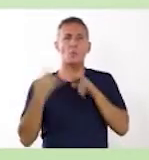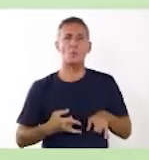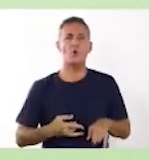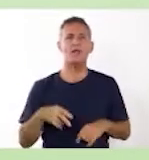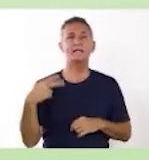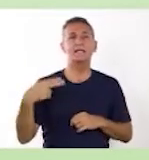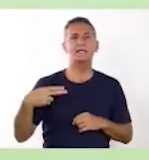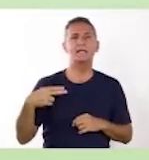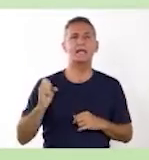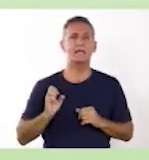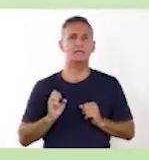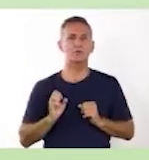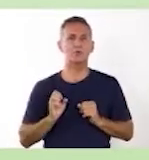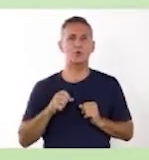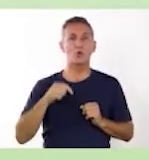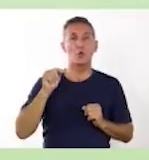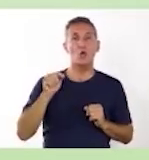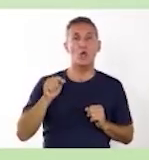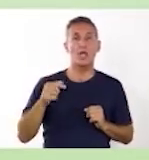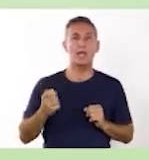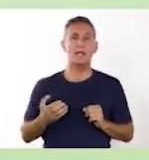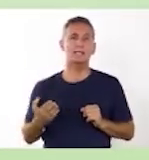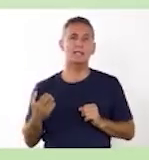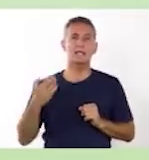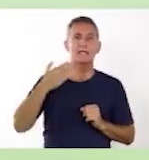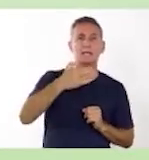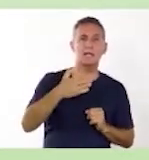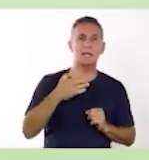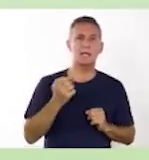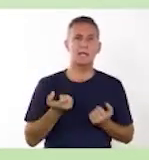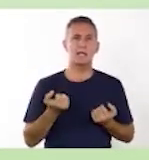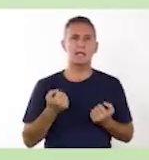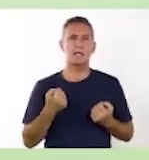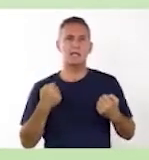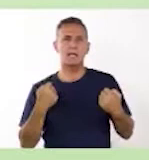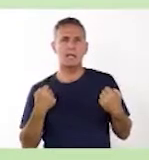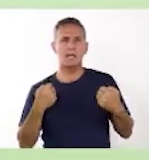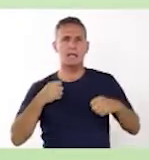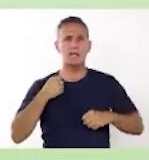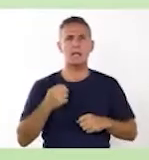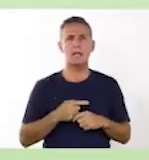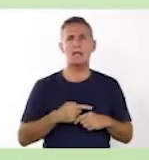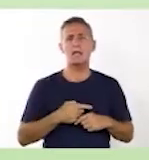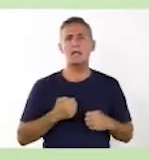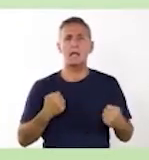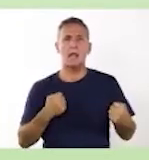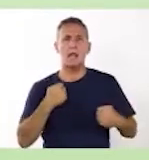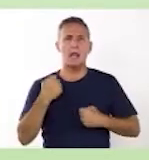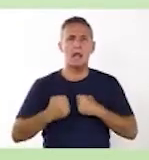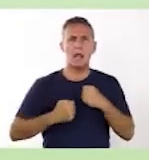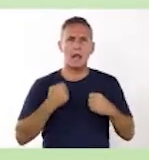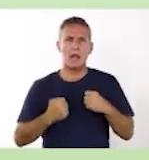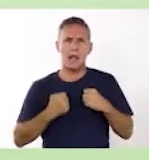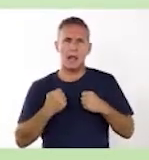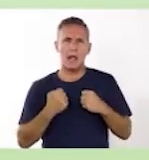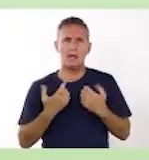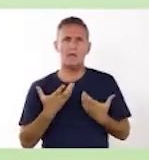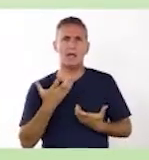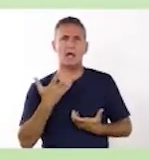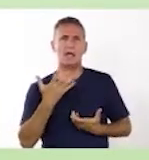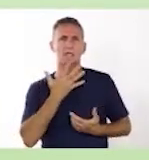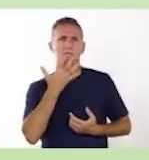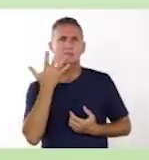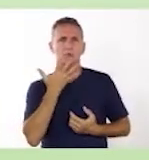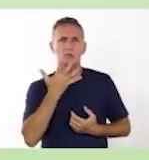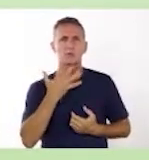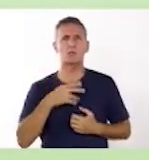coloquio se está dando cuando él se va a enfrentar, que tiene que irse a enfrentar con Héctor. Y se da también